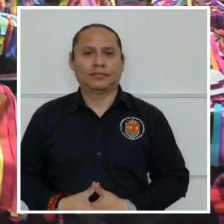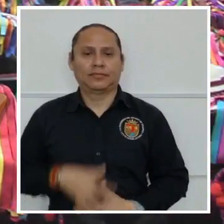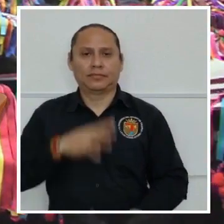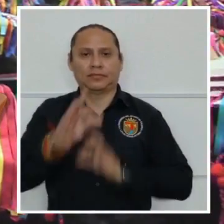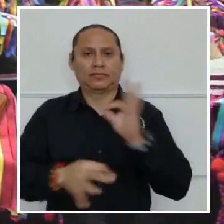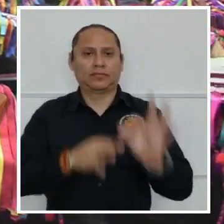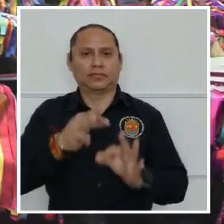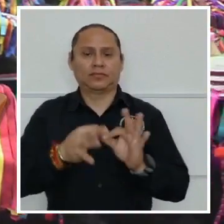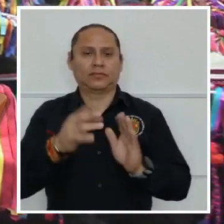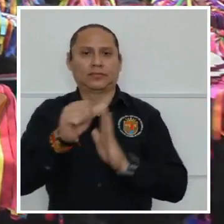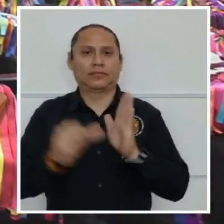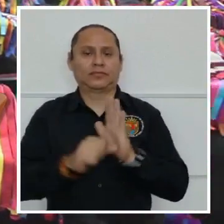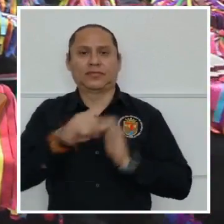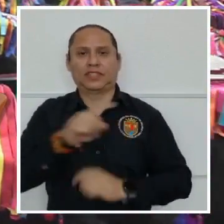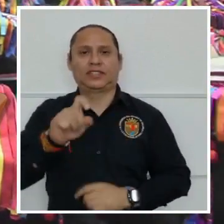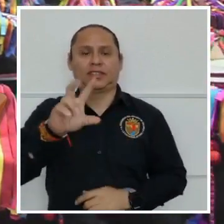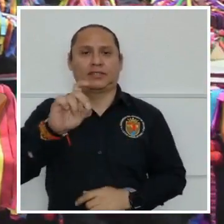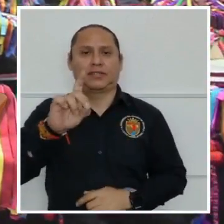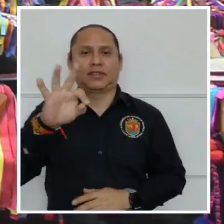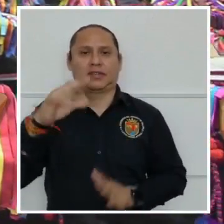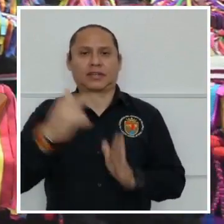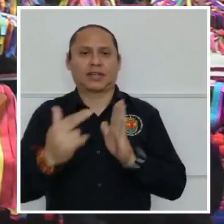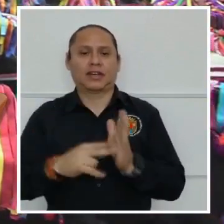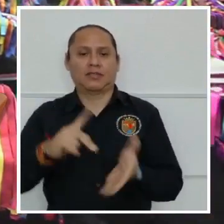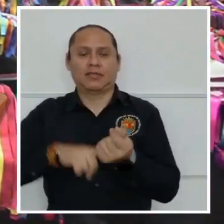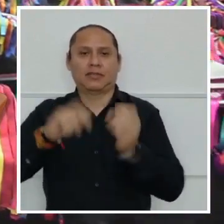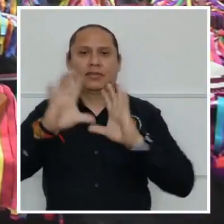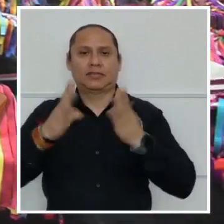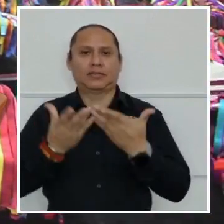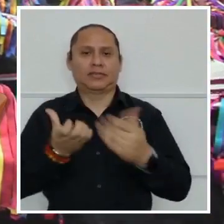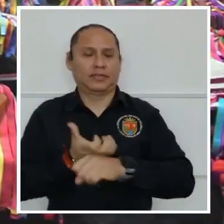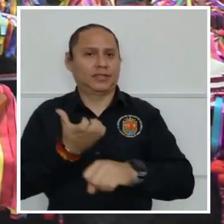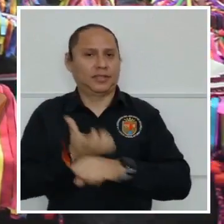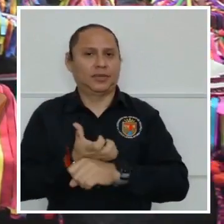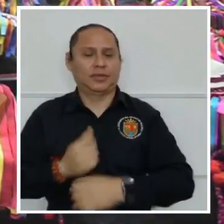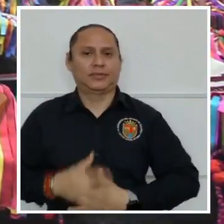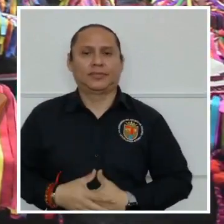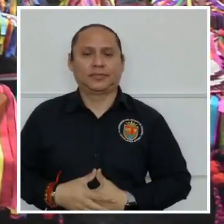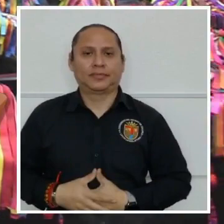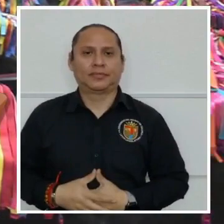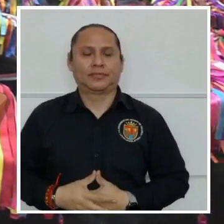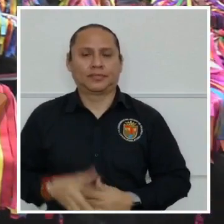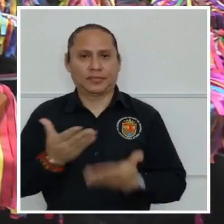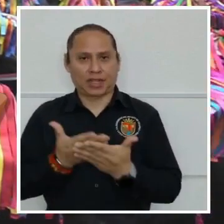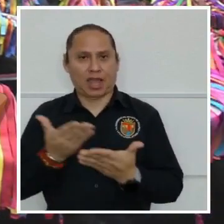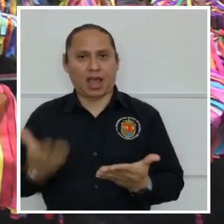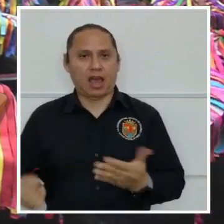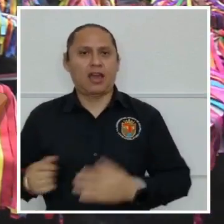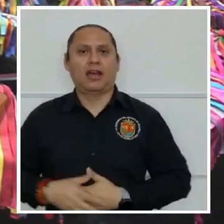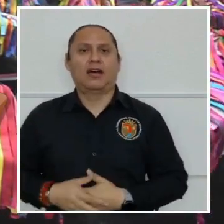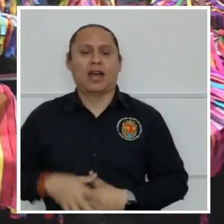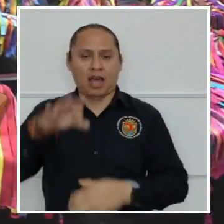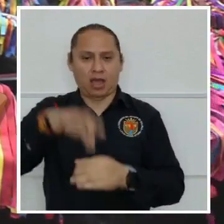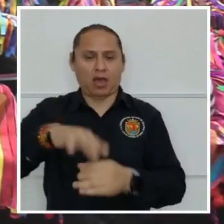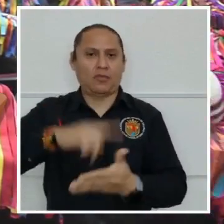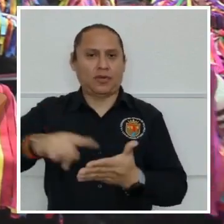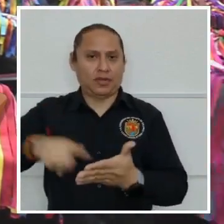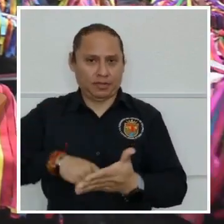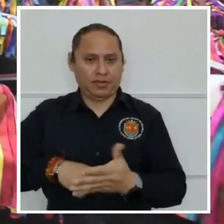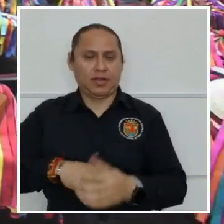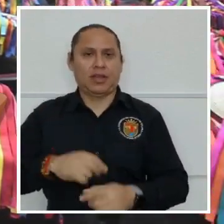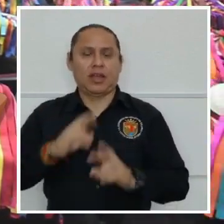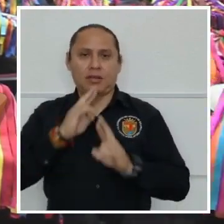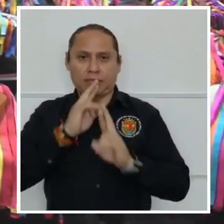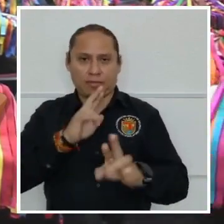En cumplimiento al artículo 133 del Reglamento Interior de este propio Poder Legislativo, procederemos a someter a votación nominal